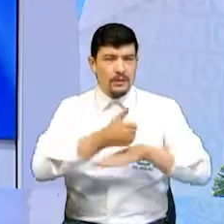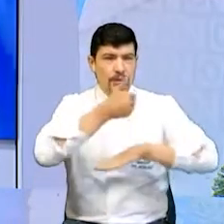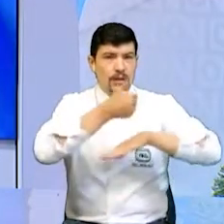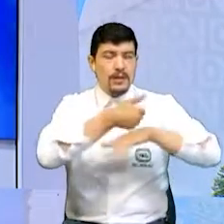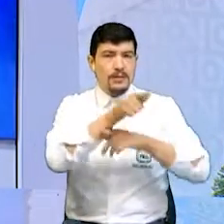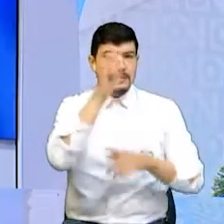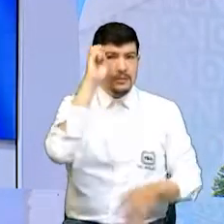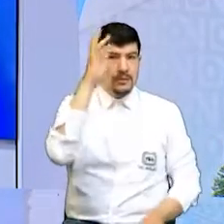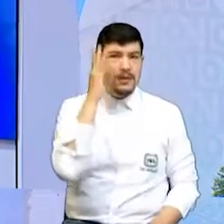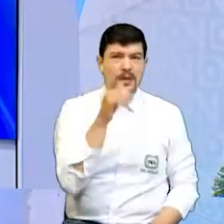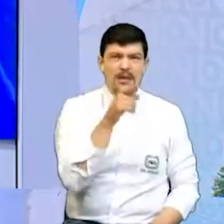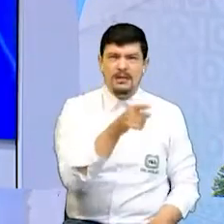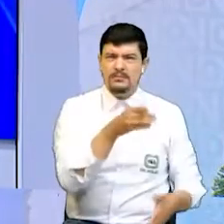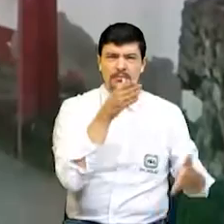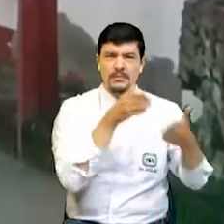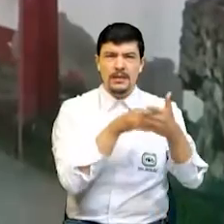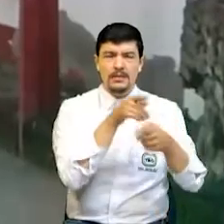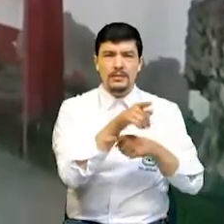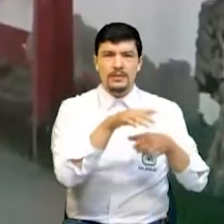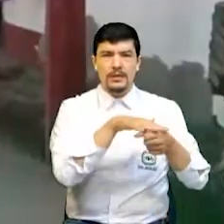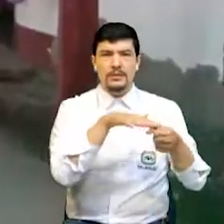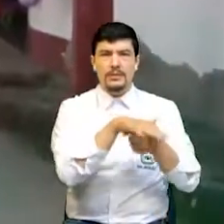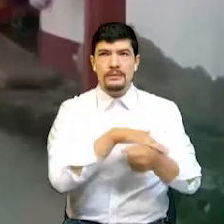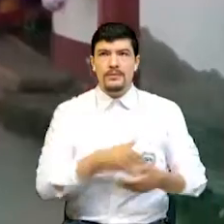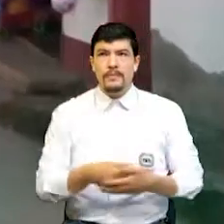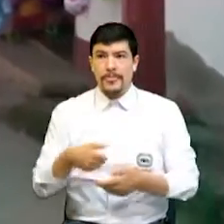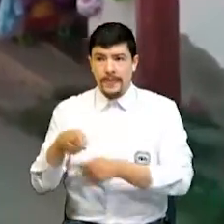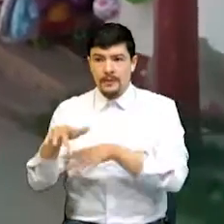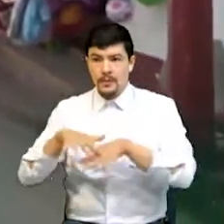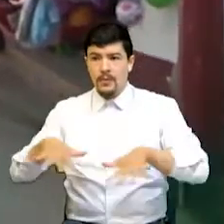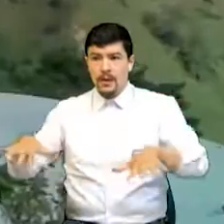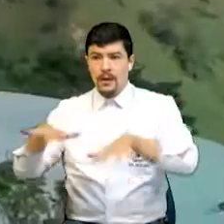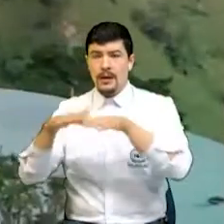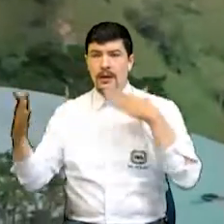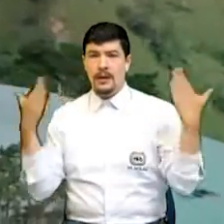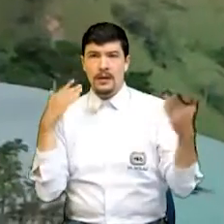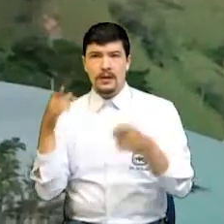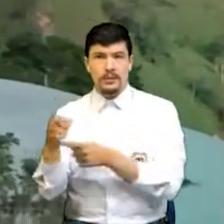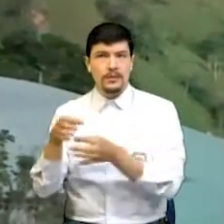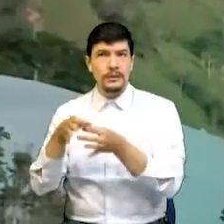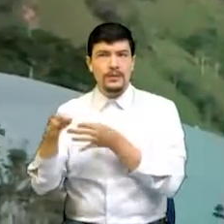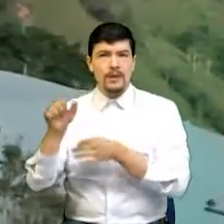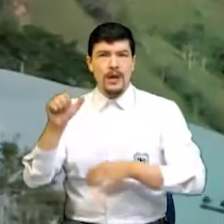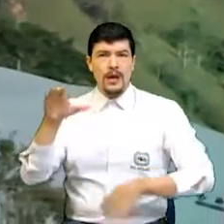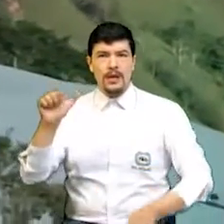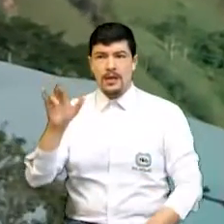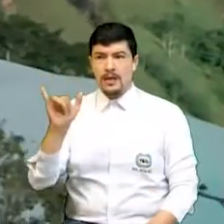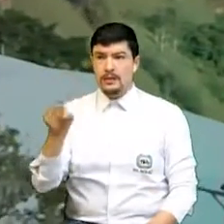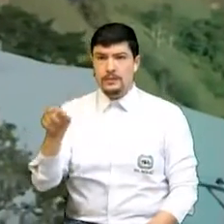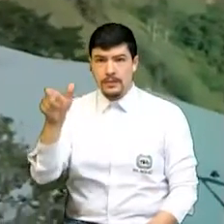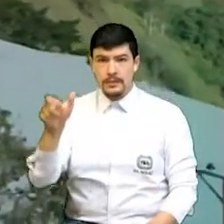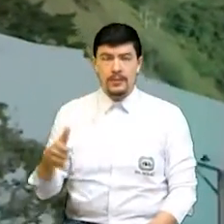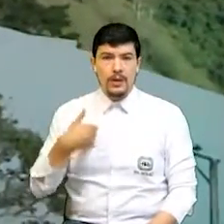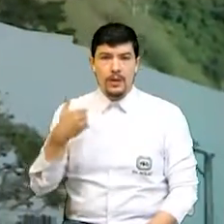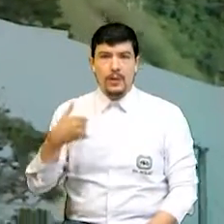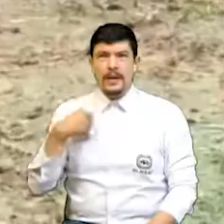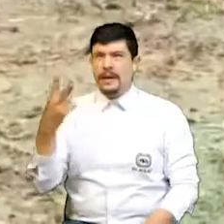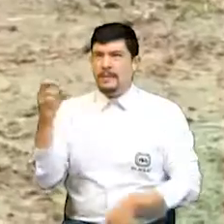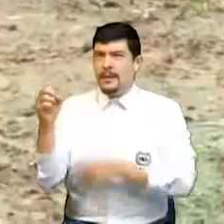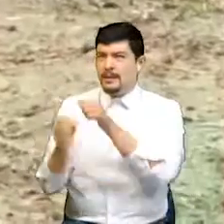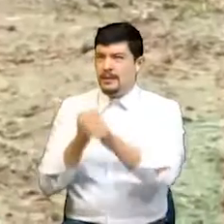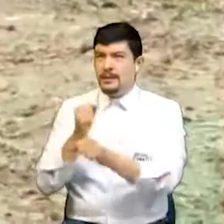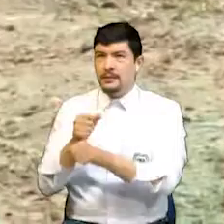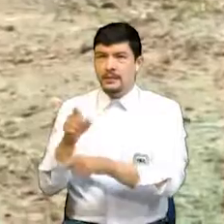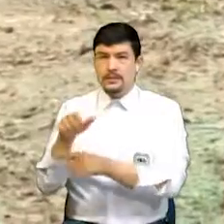condenaron este hecho en la vereda agua blanca jurisdicción del municipio de hacarí un joven de 20 años oriundos del municipio de sardinata